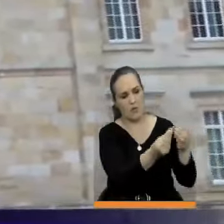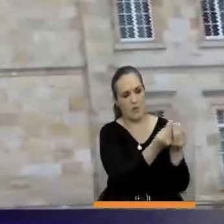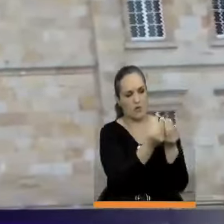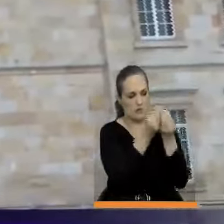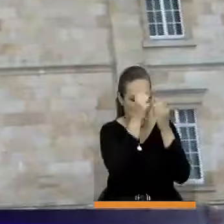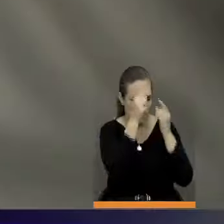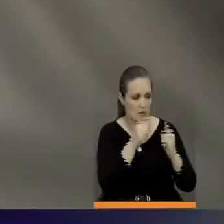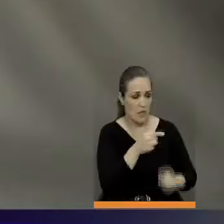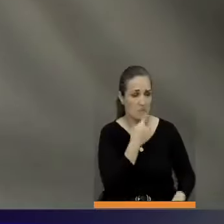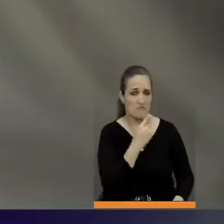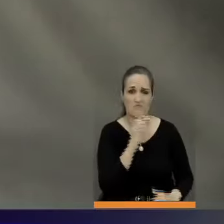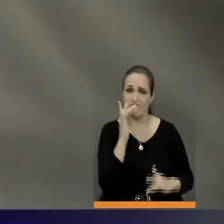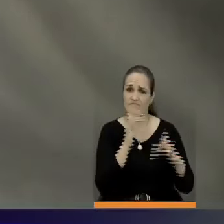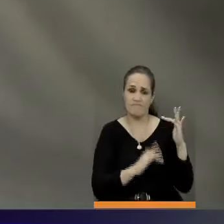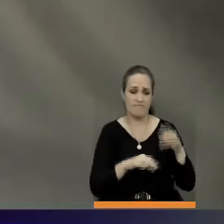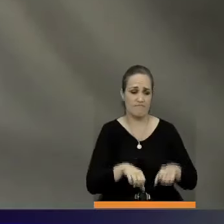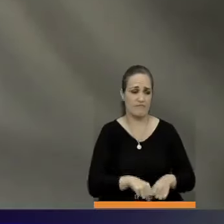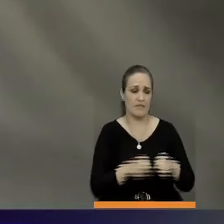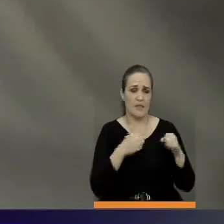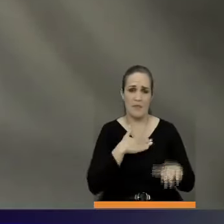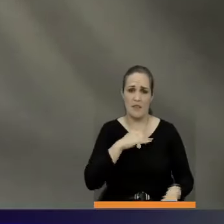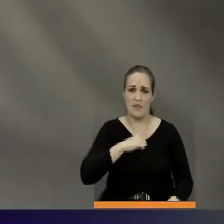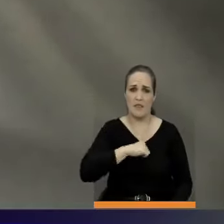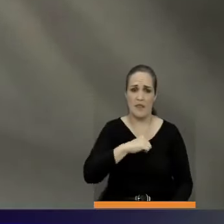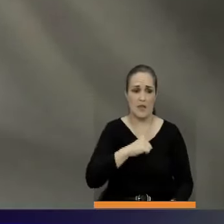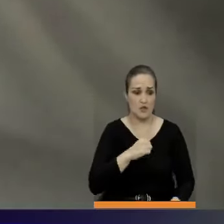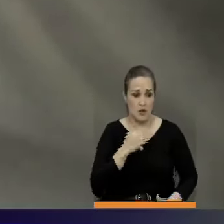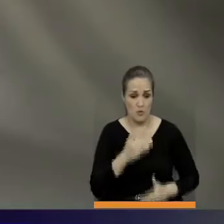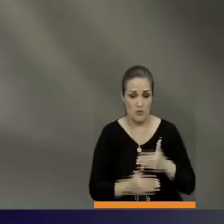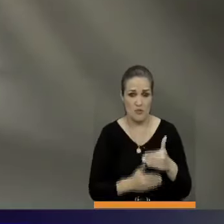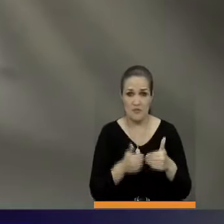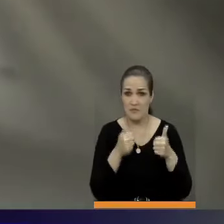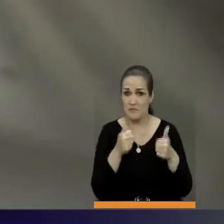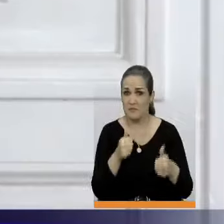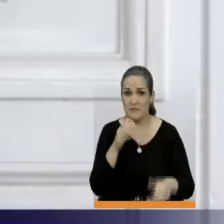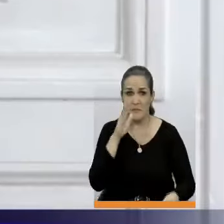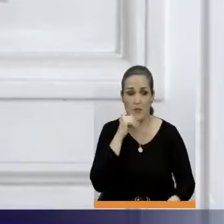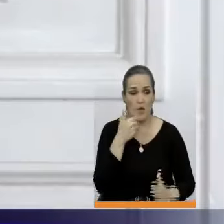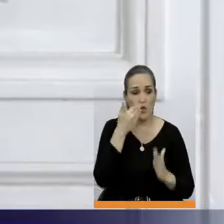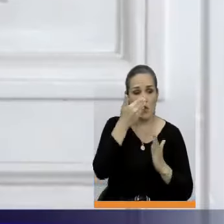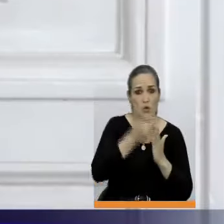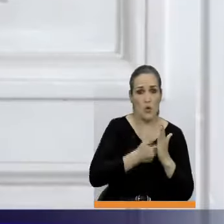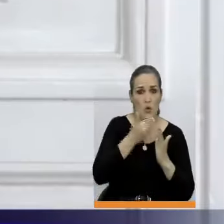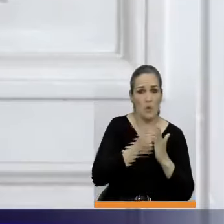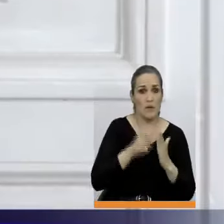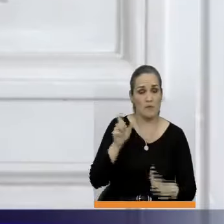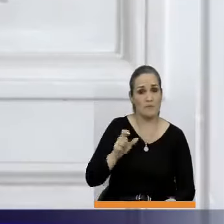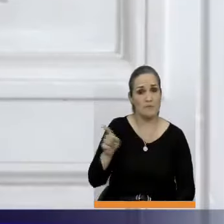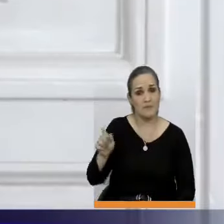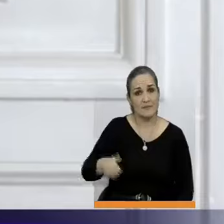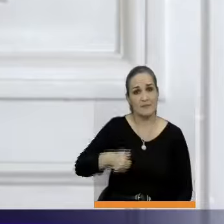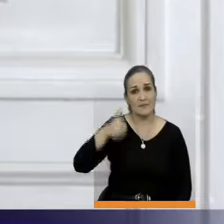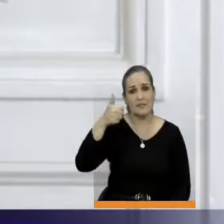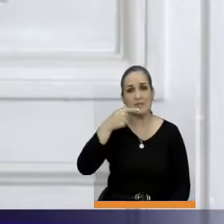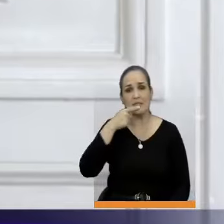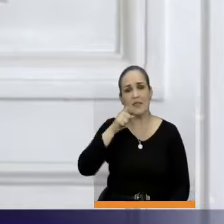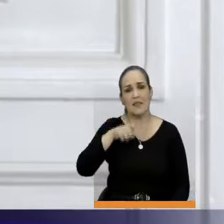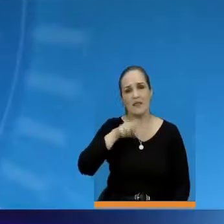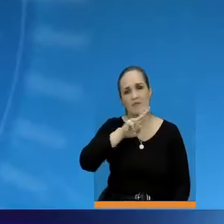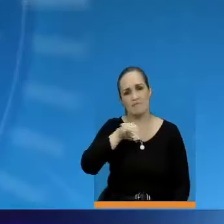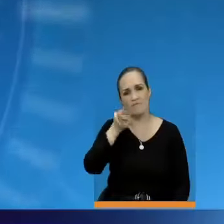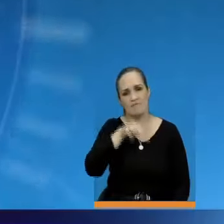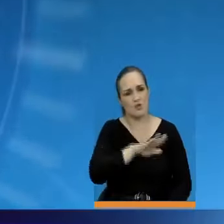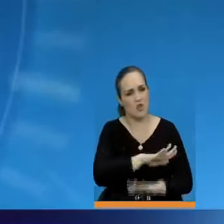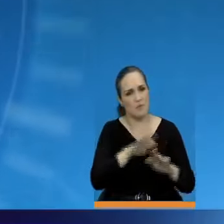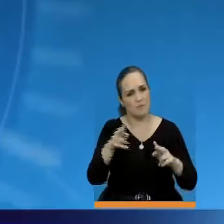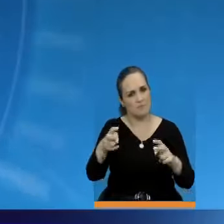lo que considera una violación de su derecho al debido proceso. En el documento, el jefe de Estado pide que se derogue la medida.